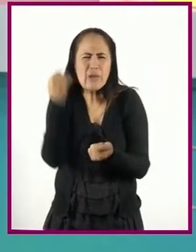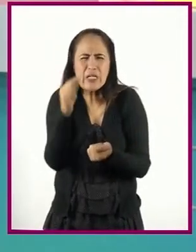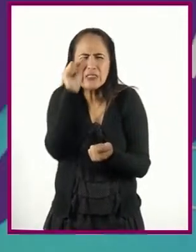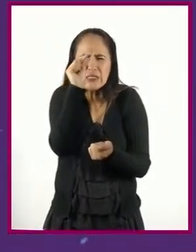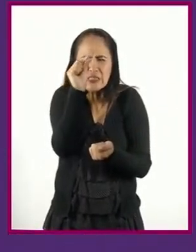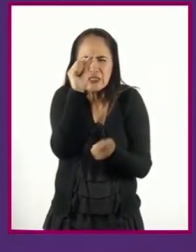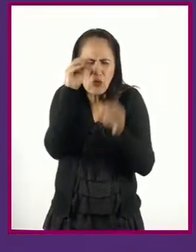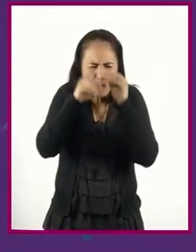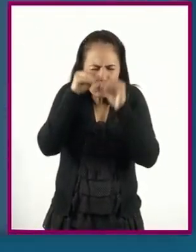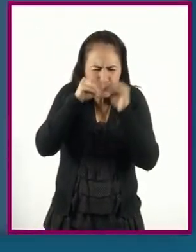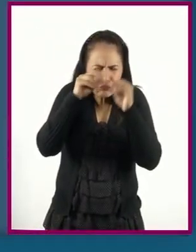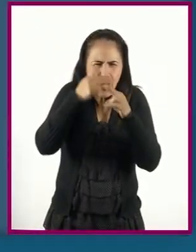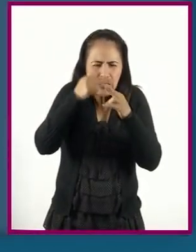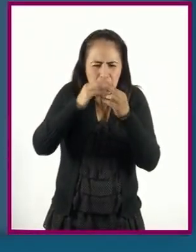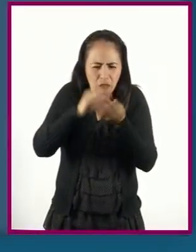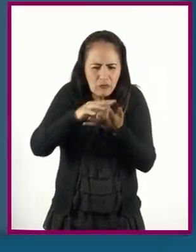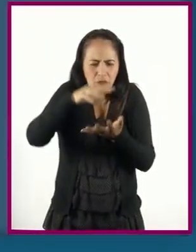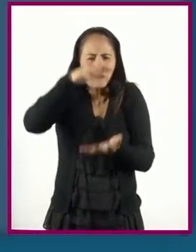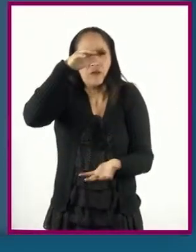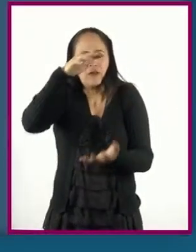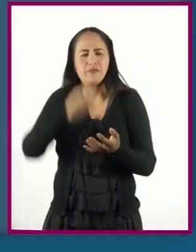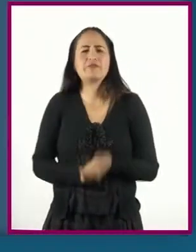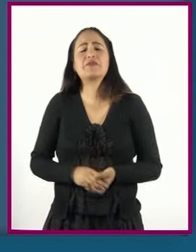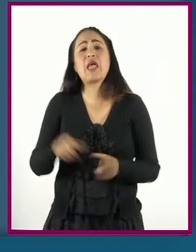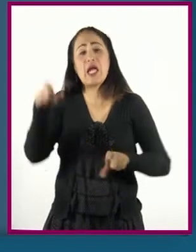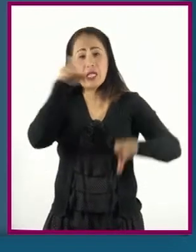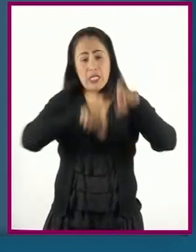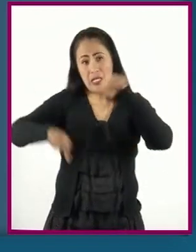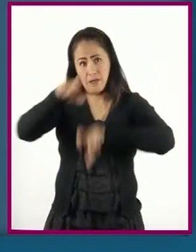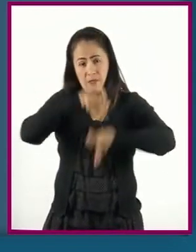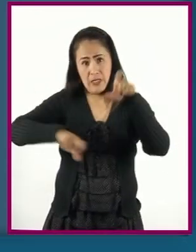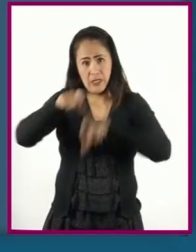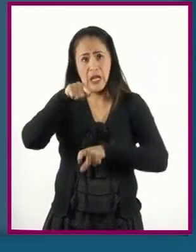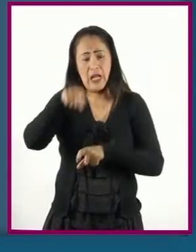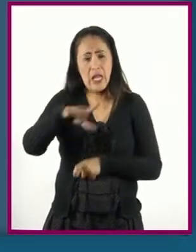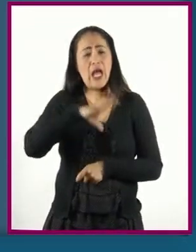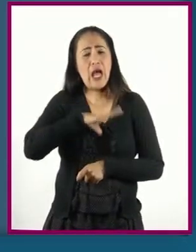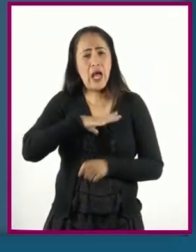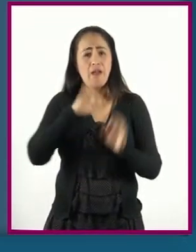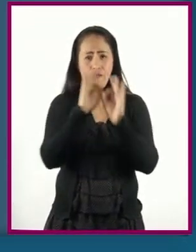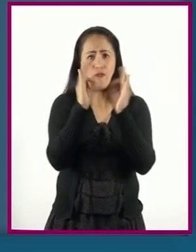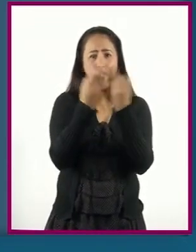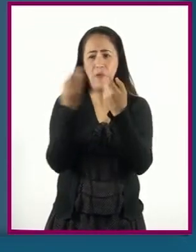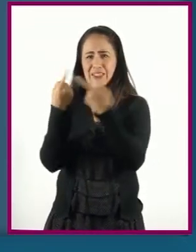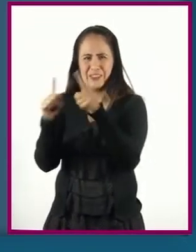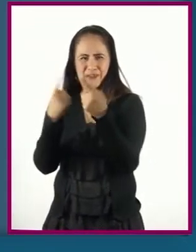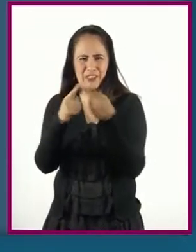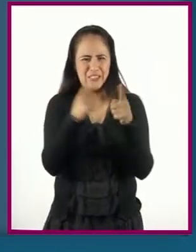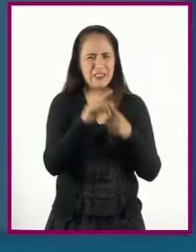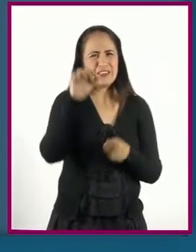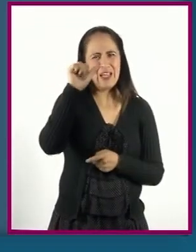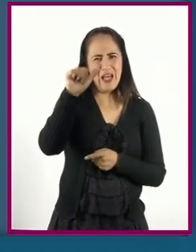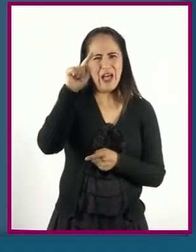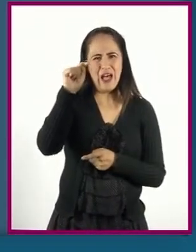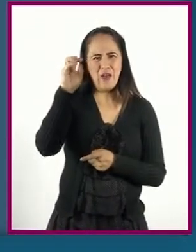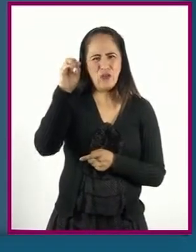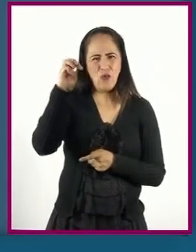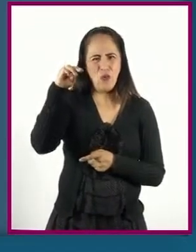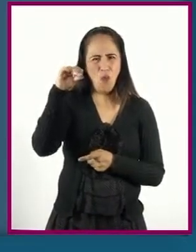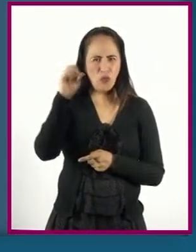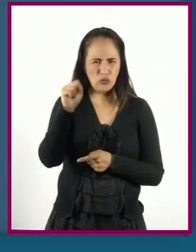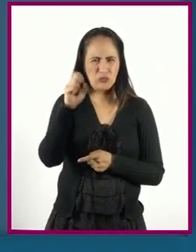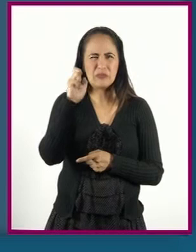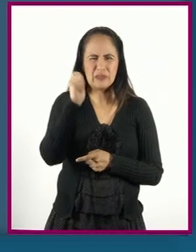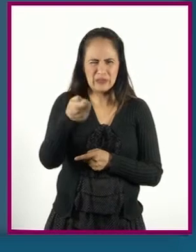y microscópicos. En la química se utilizan diferentes modelos para representar a los átomos. Por ejemplo, el modelo